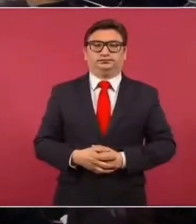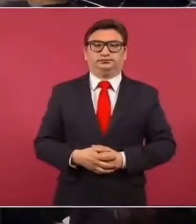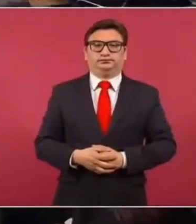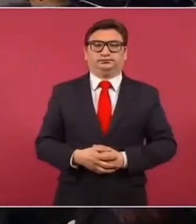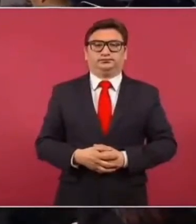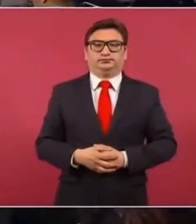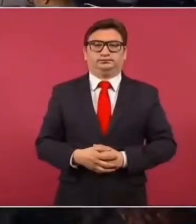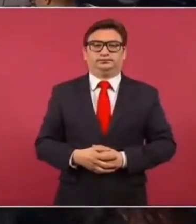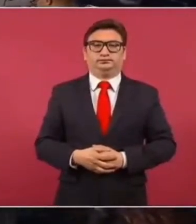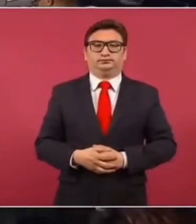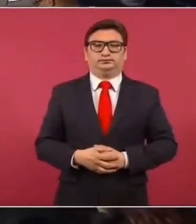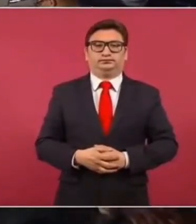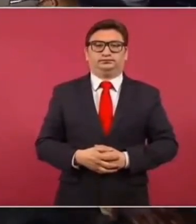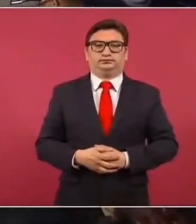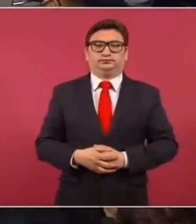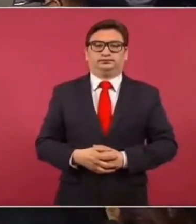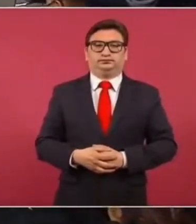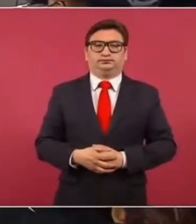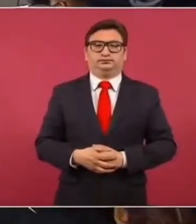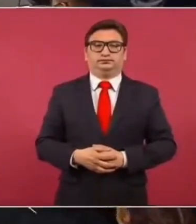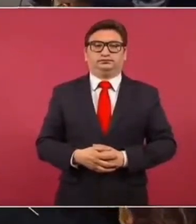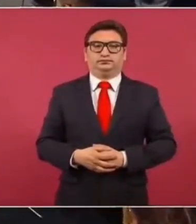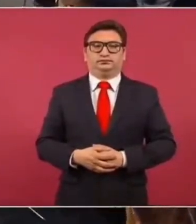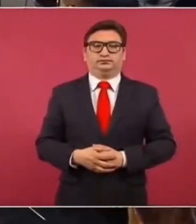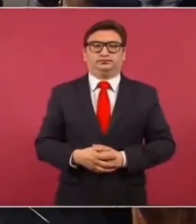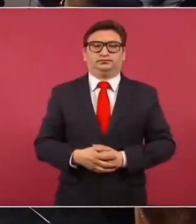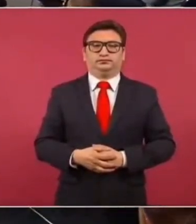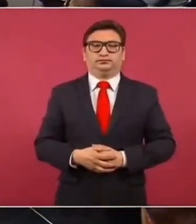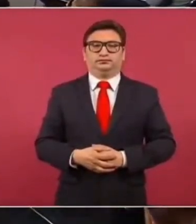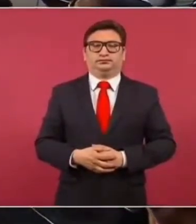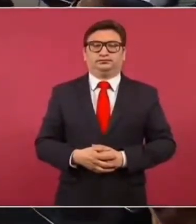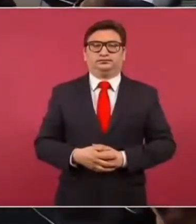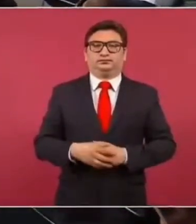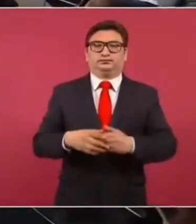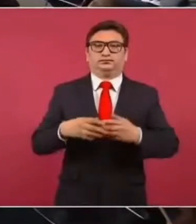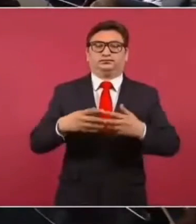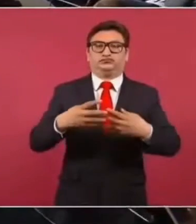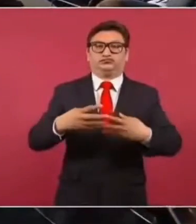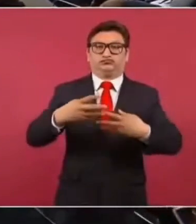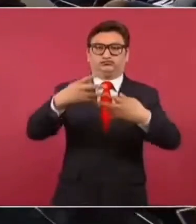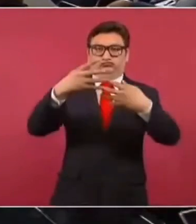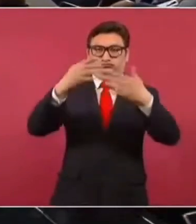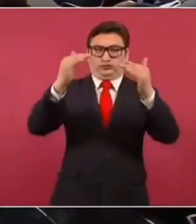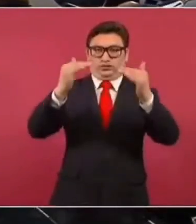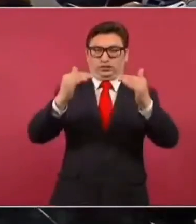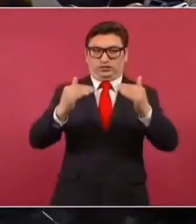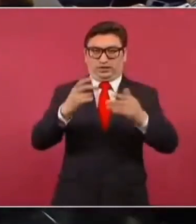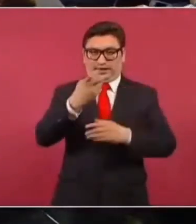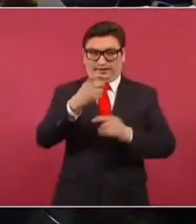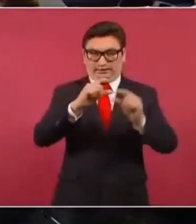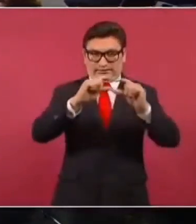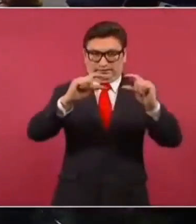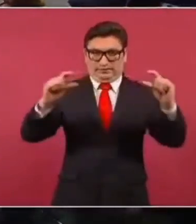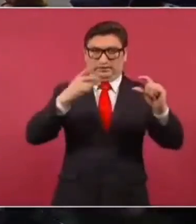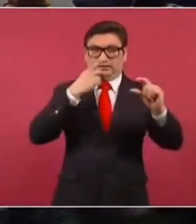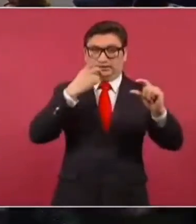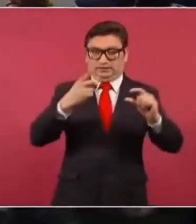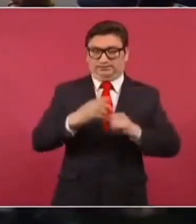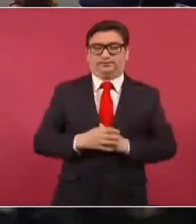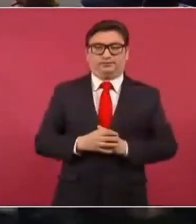Más abajo, sí. Dice que no pueden dar un... Más abajo. Sí, ahí está. Aquí. Ningún servidor